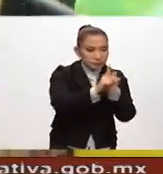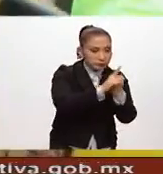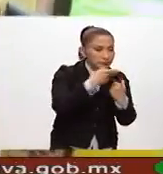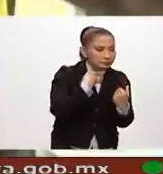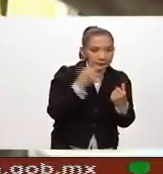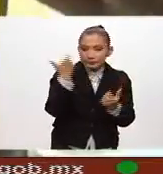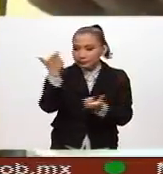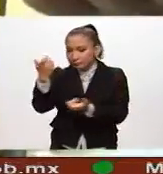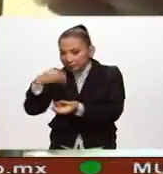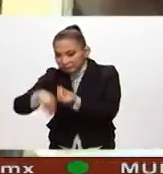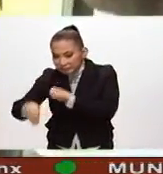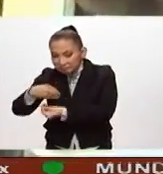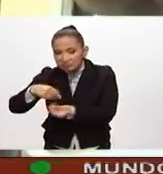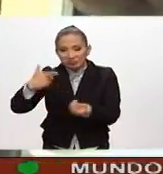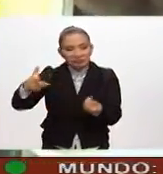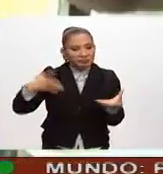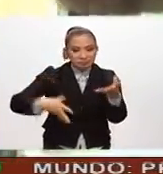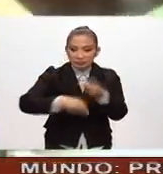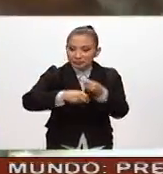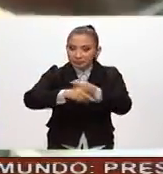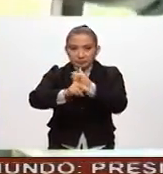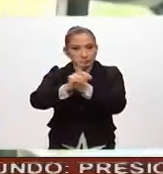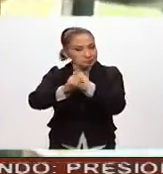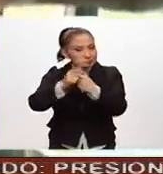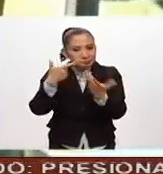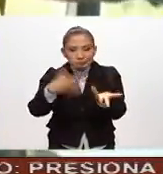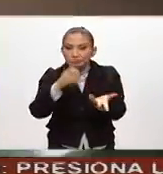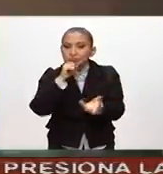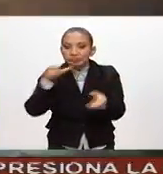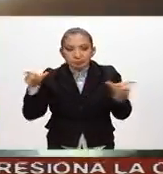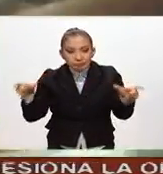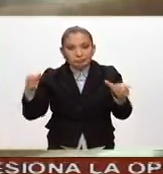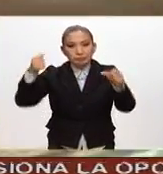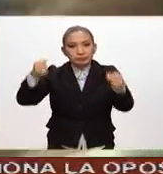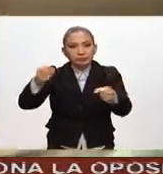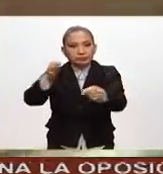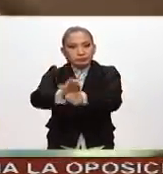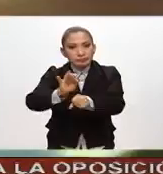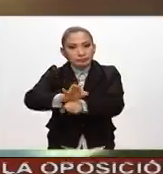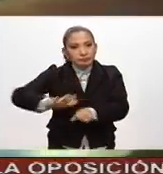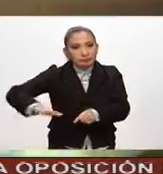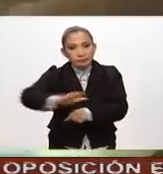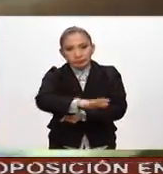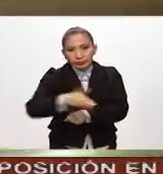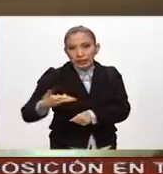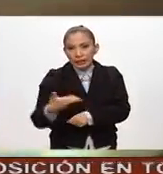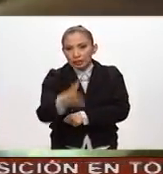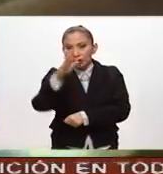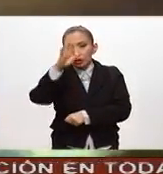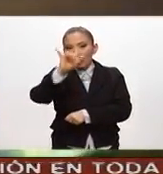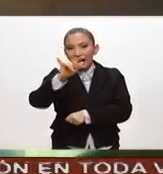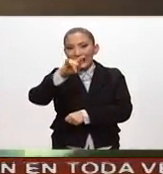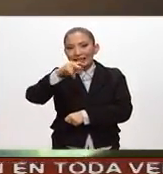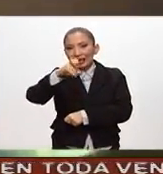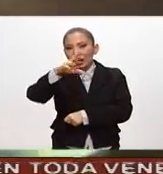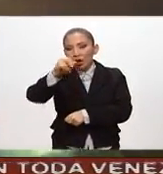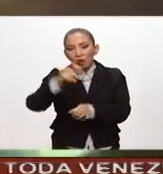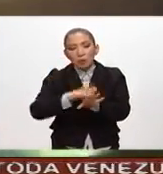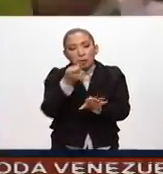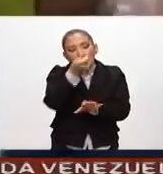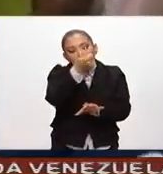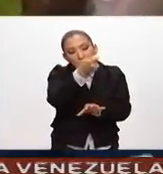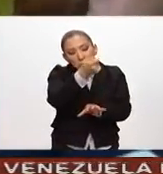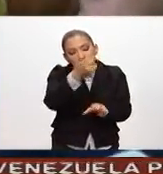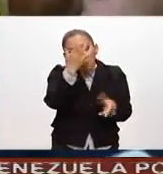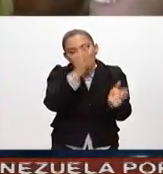política y económica pues se han sumado cuestiones de seguridad aquí en Río de Janeiro, una menor